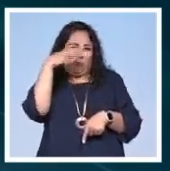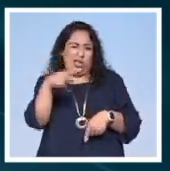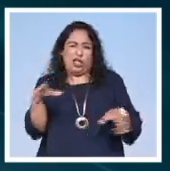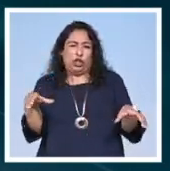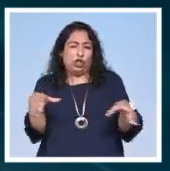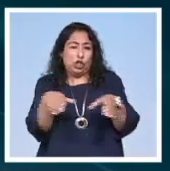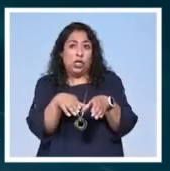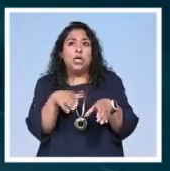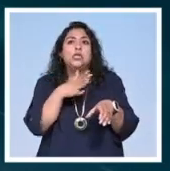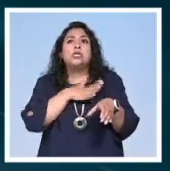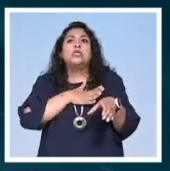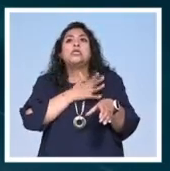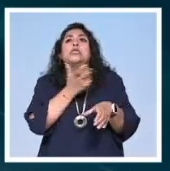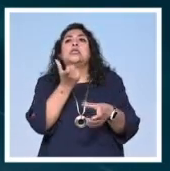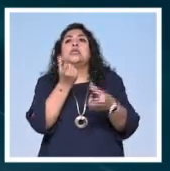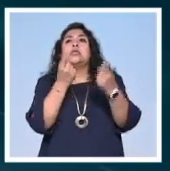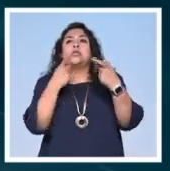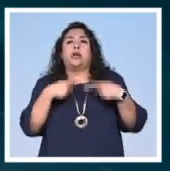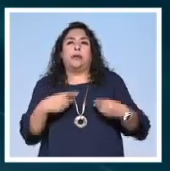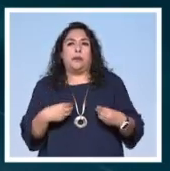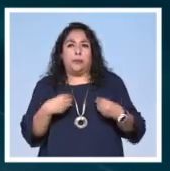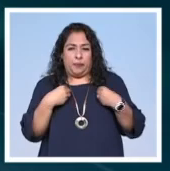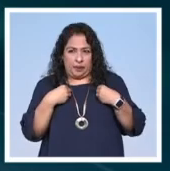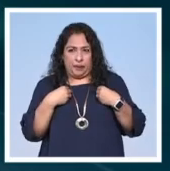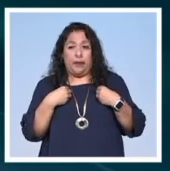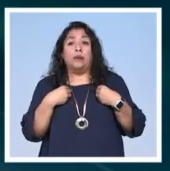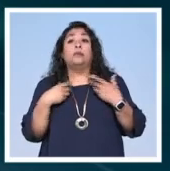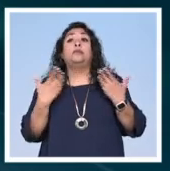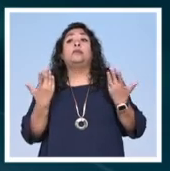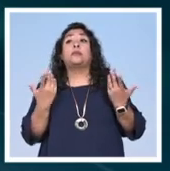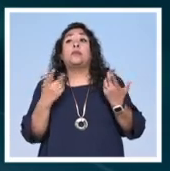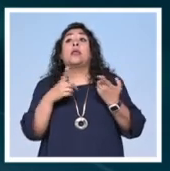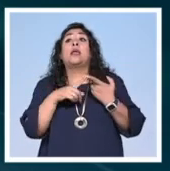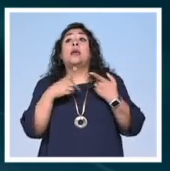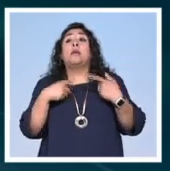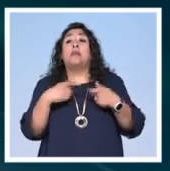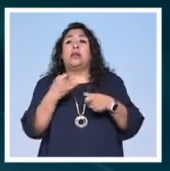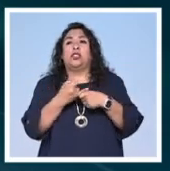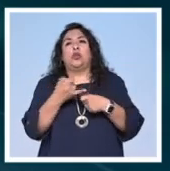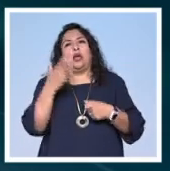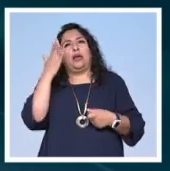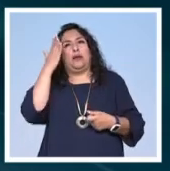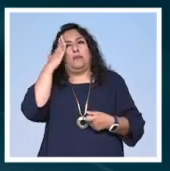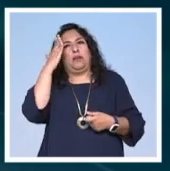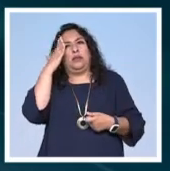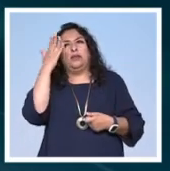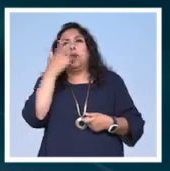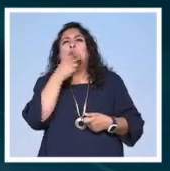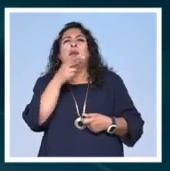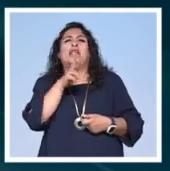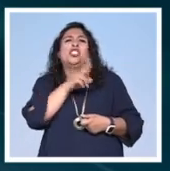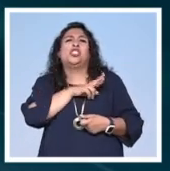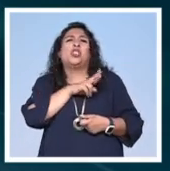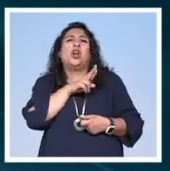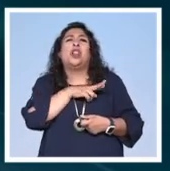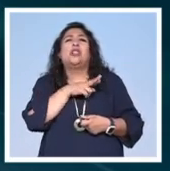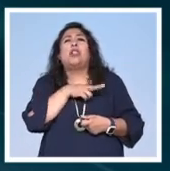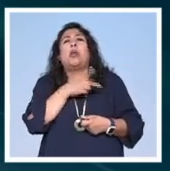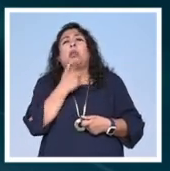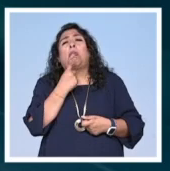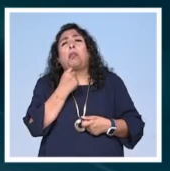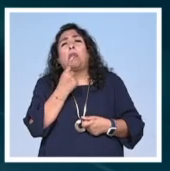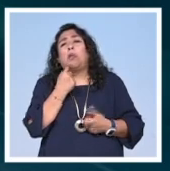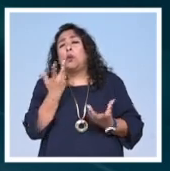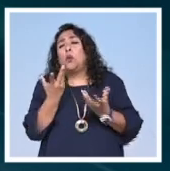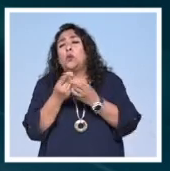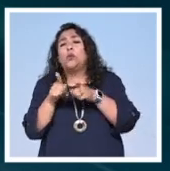este provoca en alguno de sus habitantes entre ellos al personaje titular un solterón aniñado que vive con